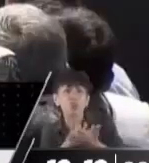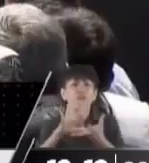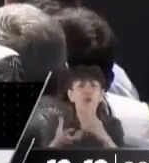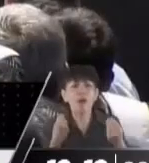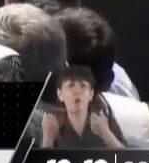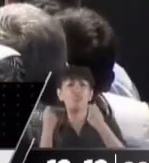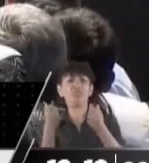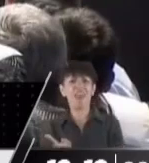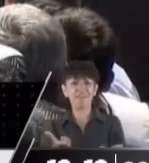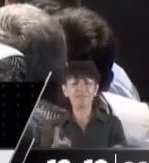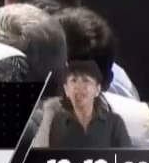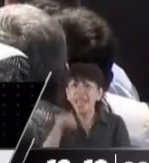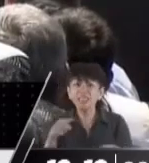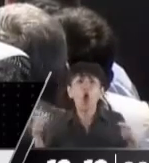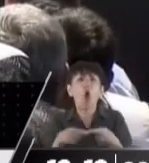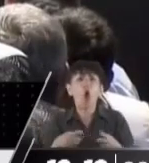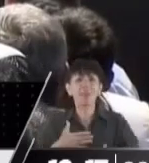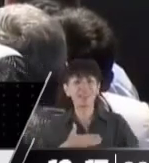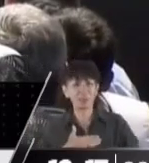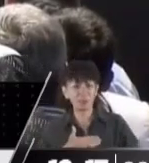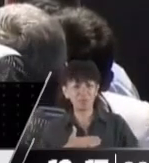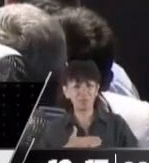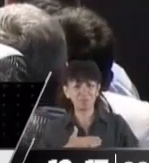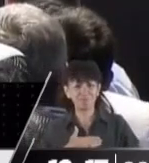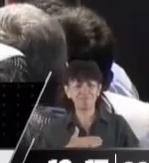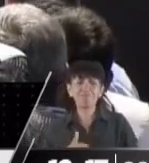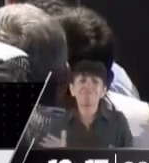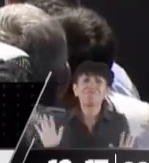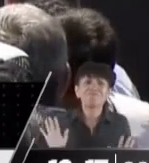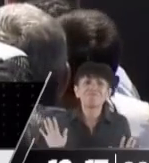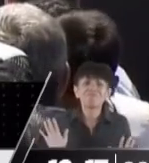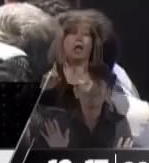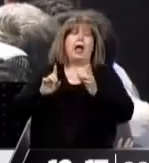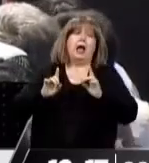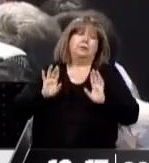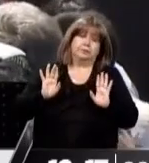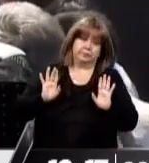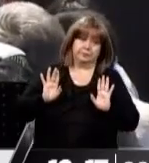necesitan. Eso es lo que hago. Tal vez interprete un video.